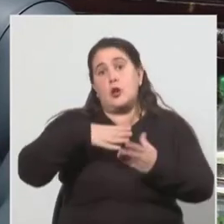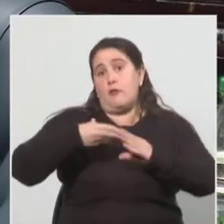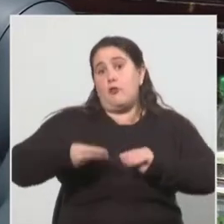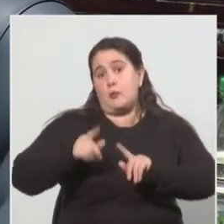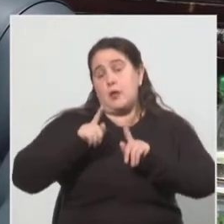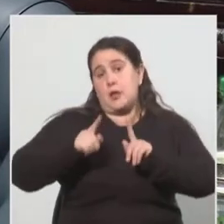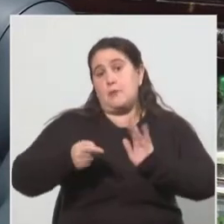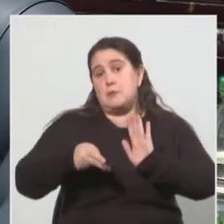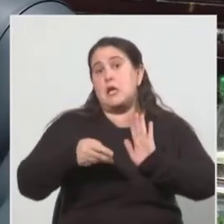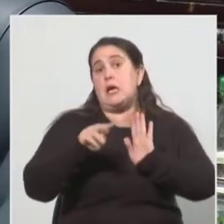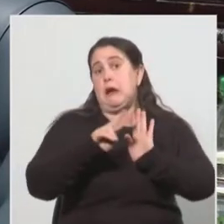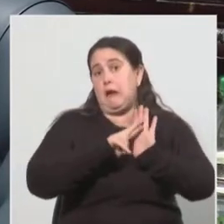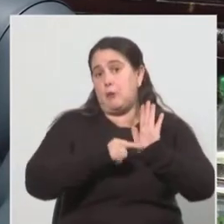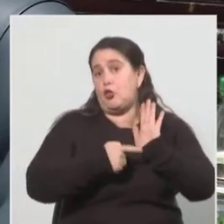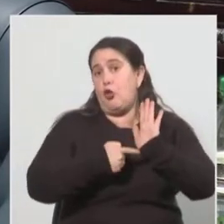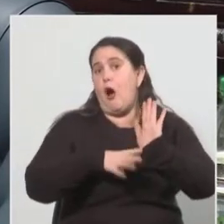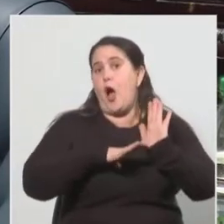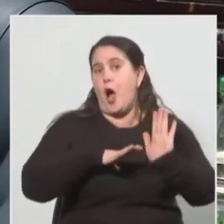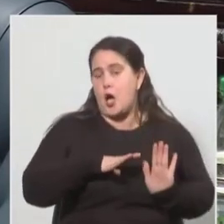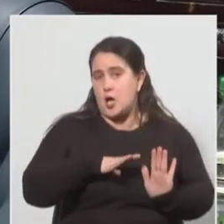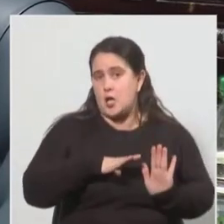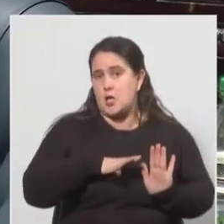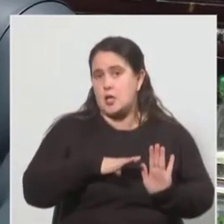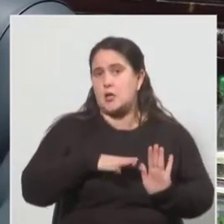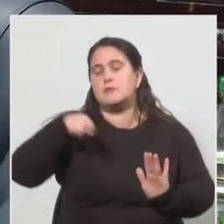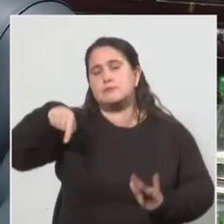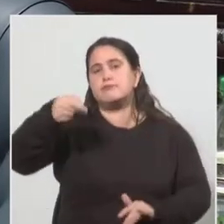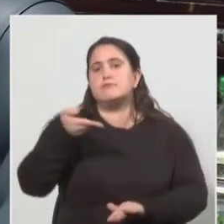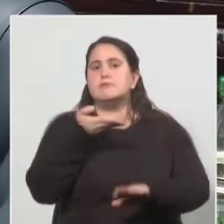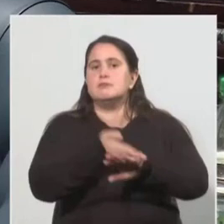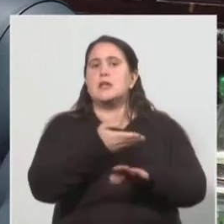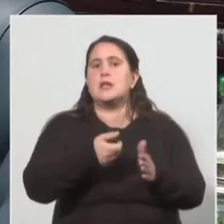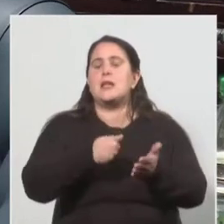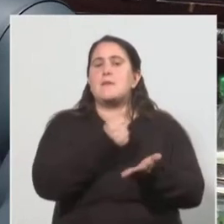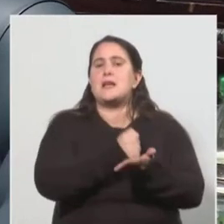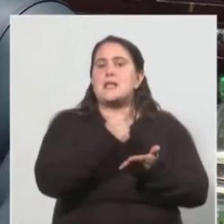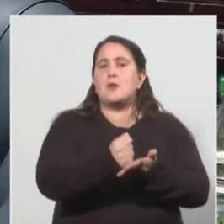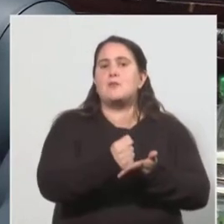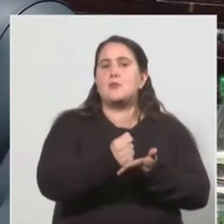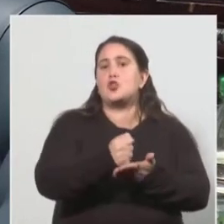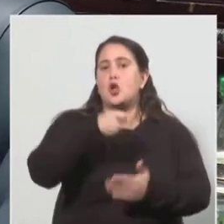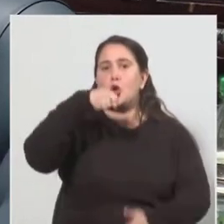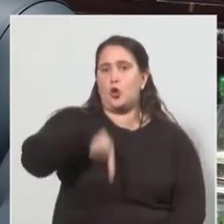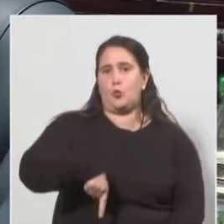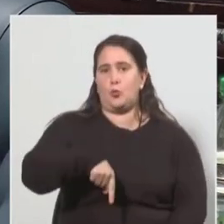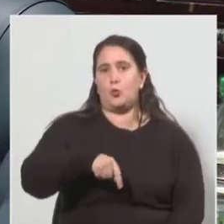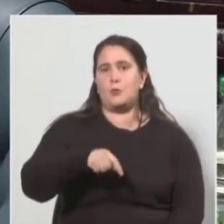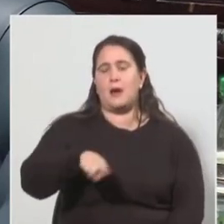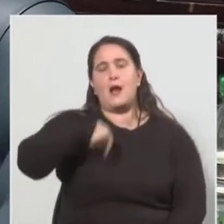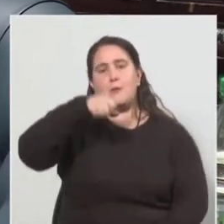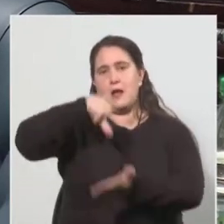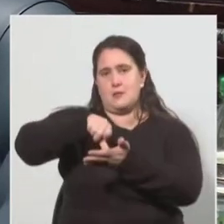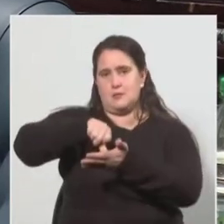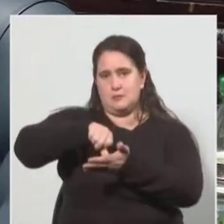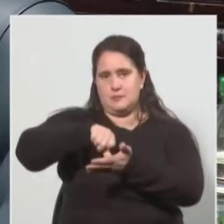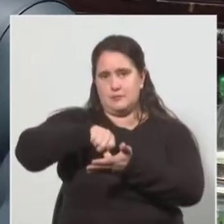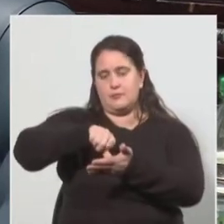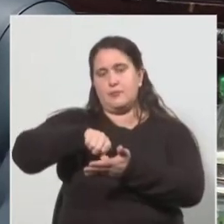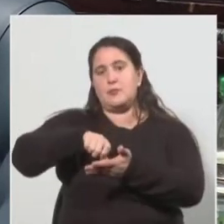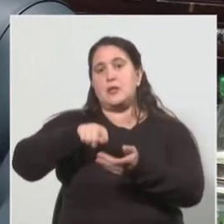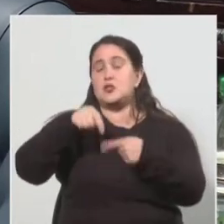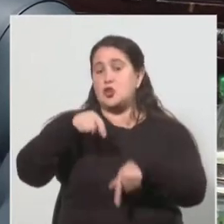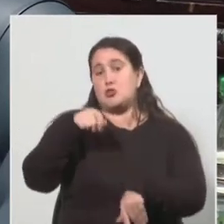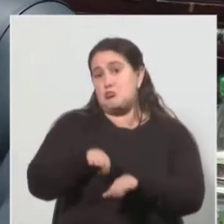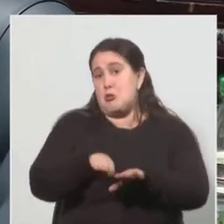mecanismos previstos en el reglamento. Marcet solicitó la expedición de un pasaporte común en el exterior, algo